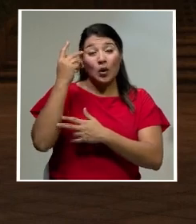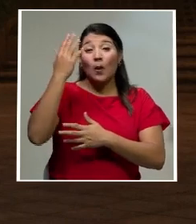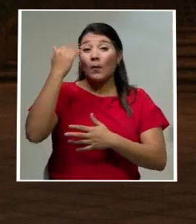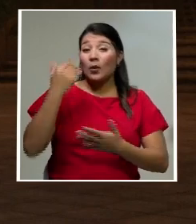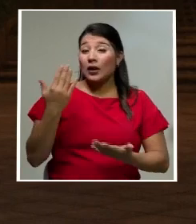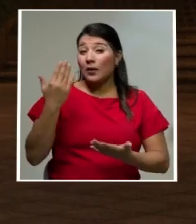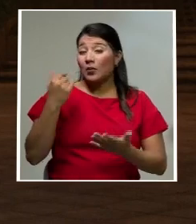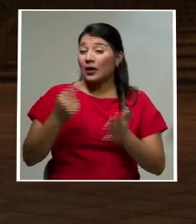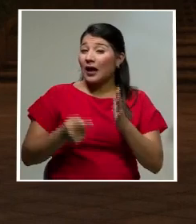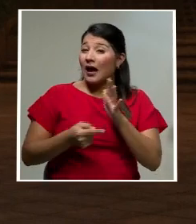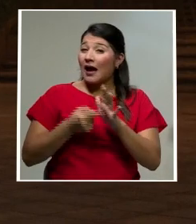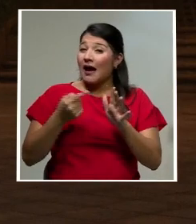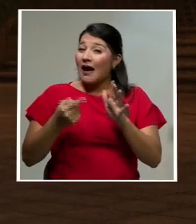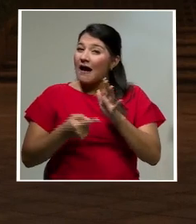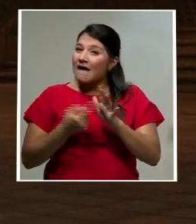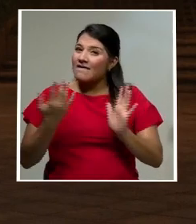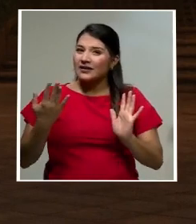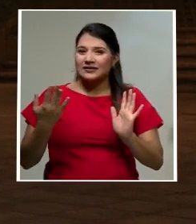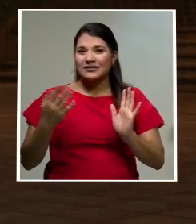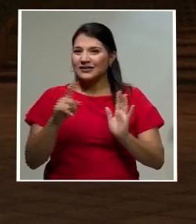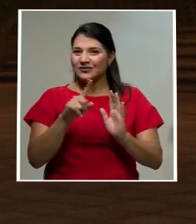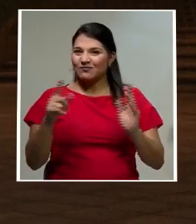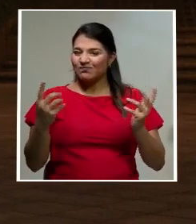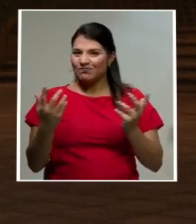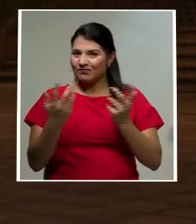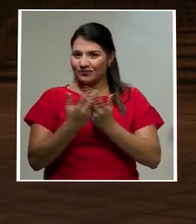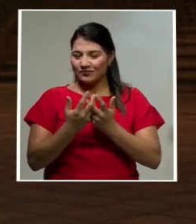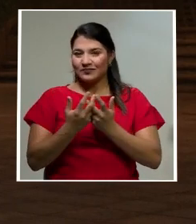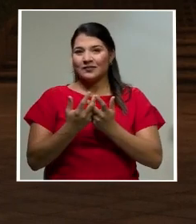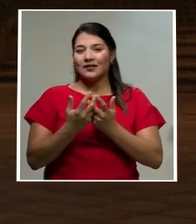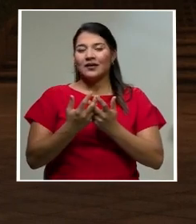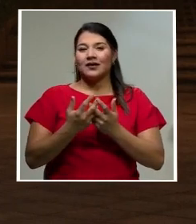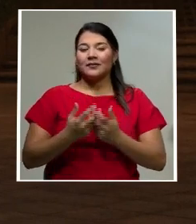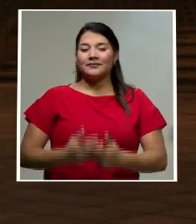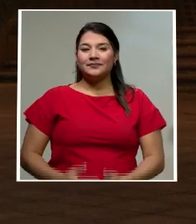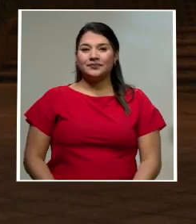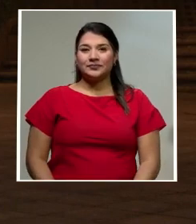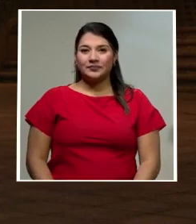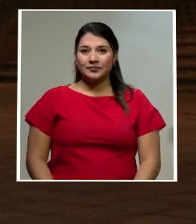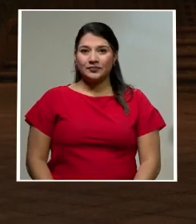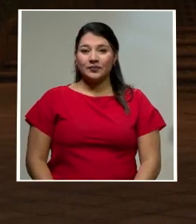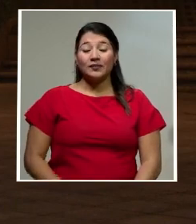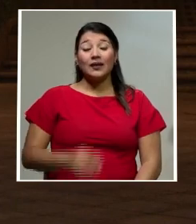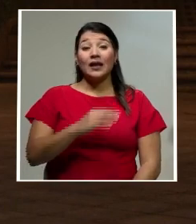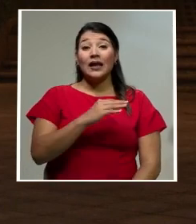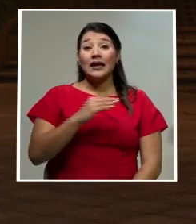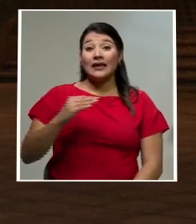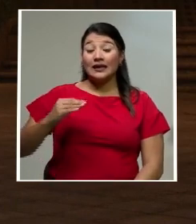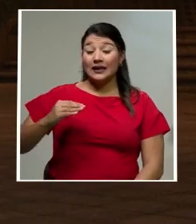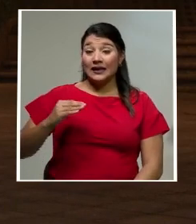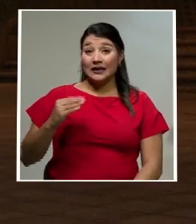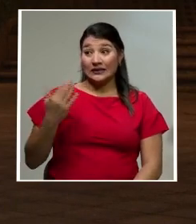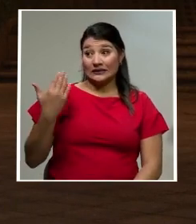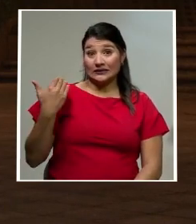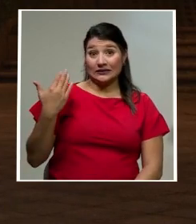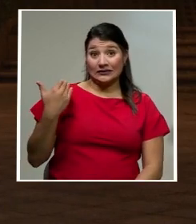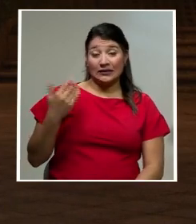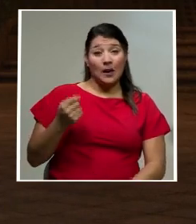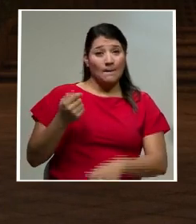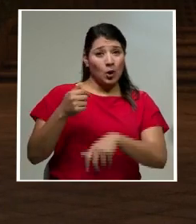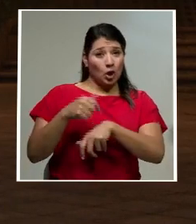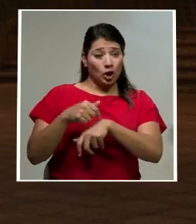ocasiones se dividen por diversos temas y este es uno de ellos. Inclusive decirles, hace escasos